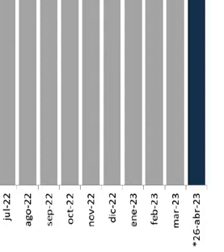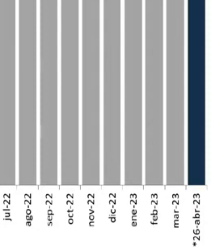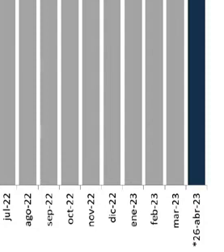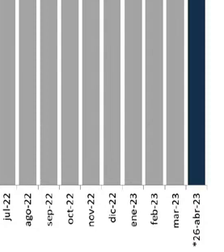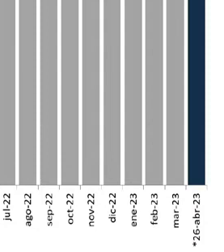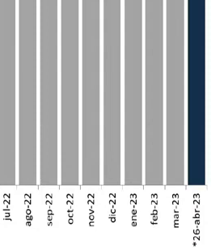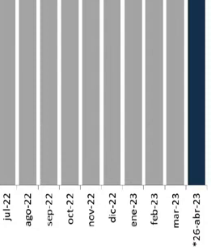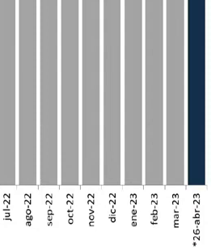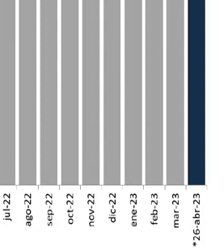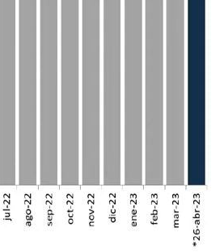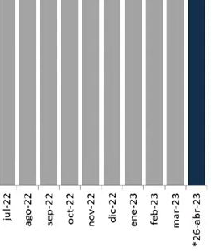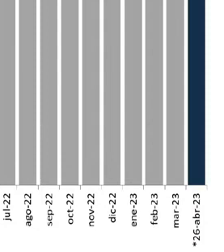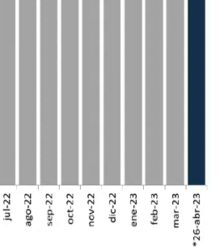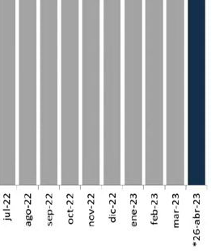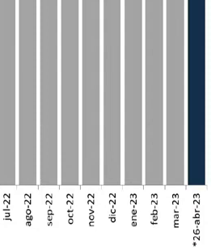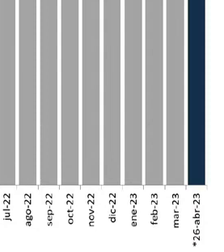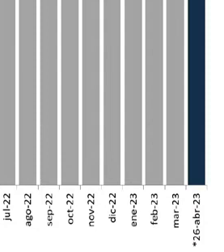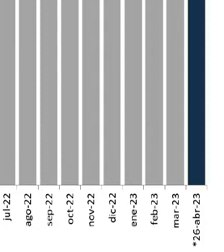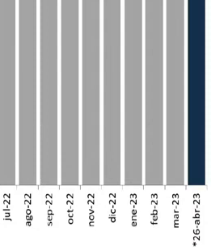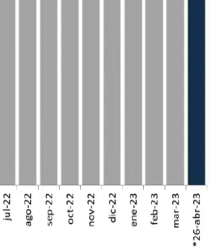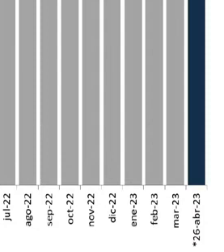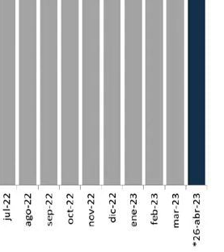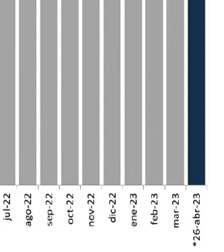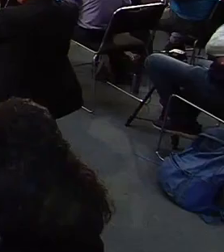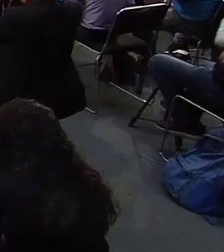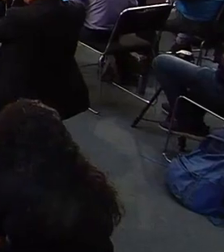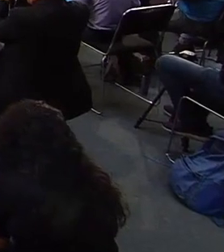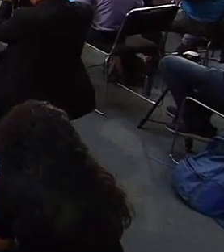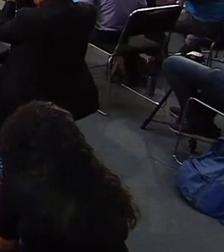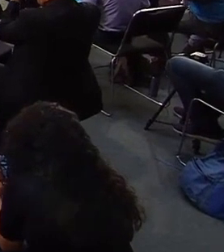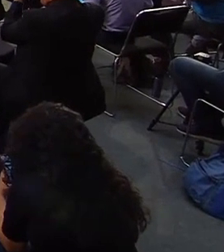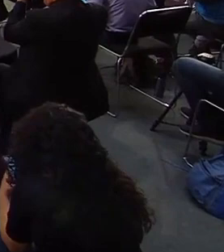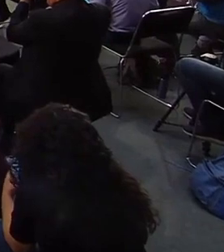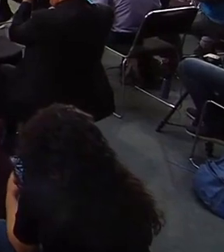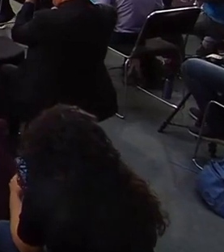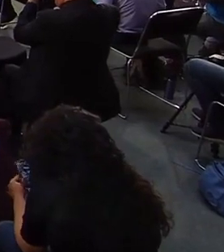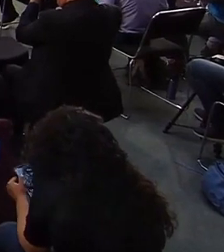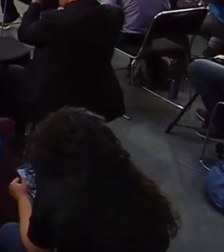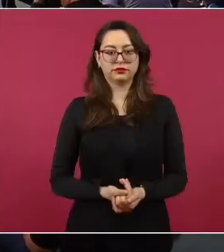el total de los trabajadores, el promedio,